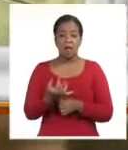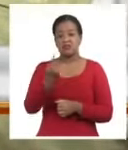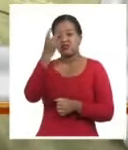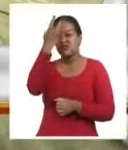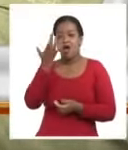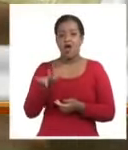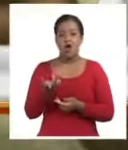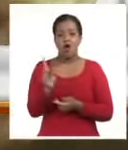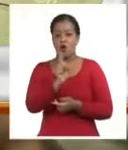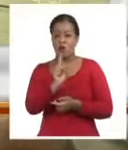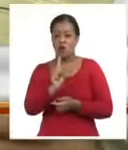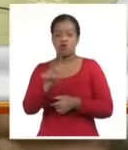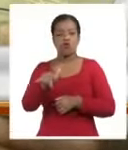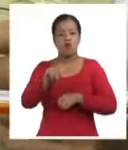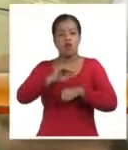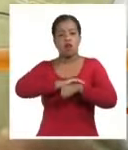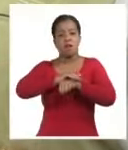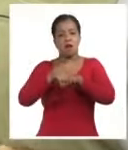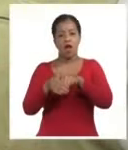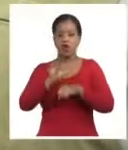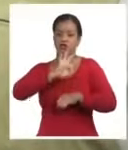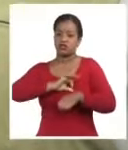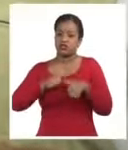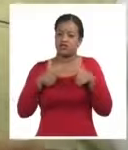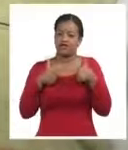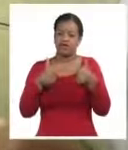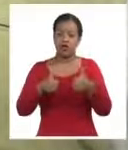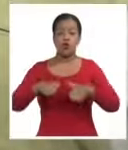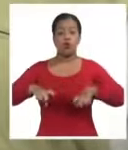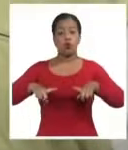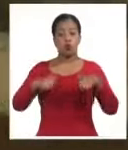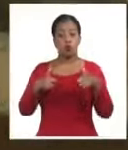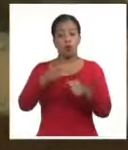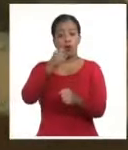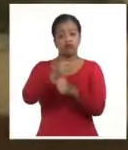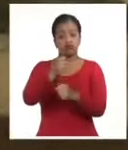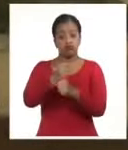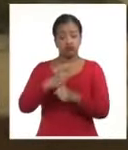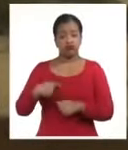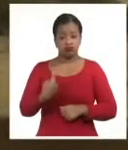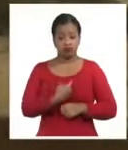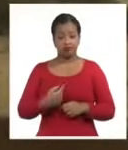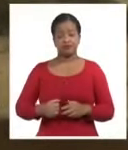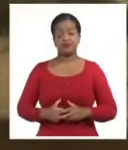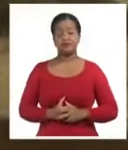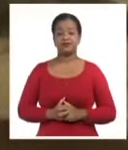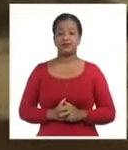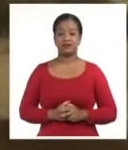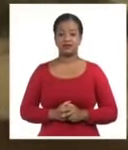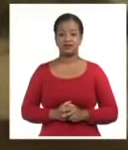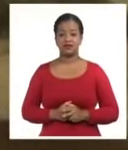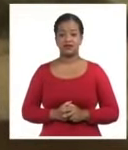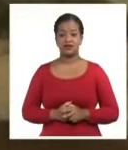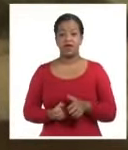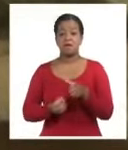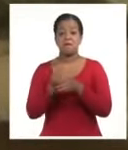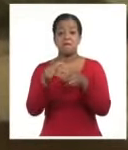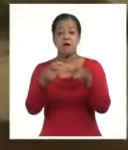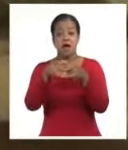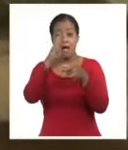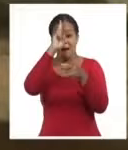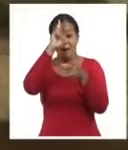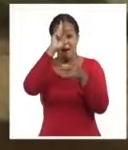la hermandad, estar bien, cumplir con el deber que tenemos que cumplir nosotros. La creación de un consultorio del médico y la enfermera